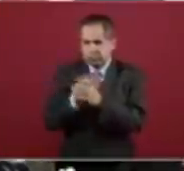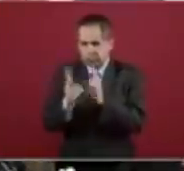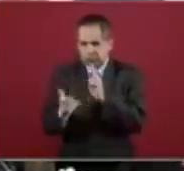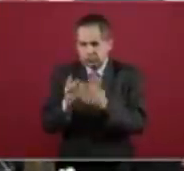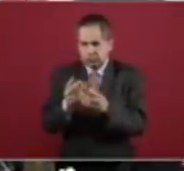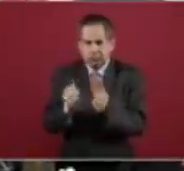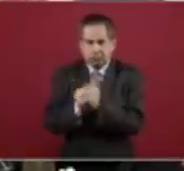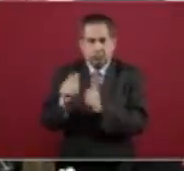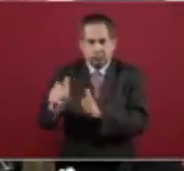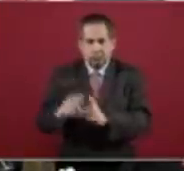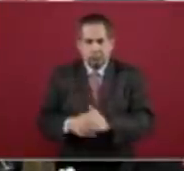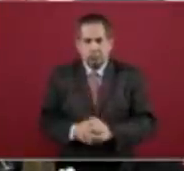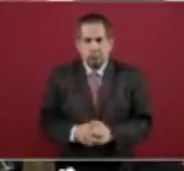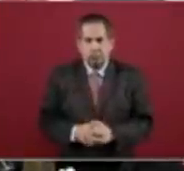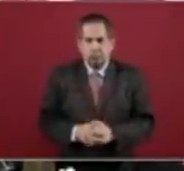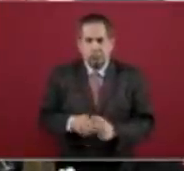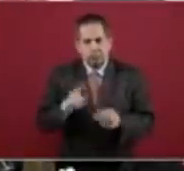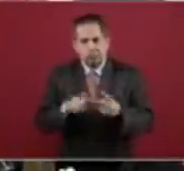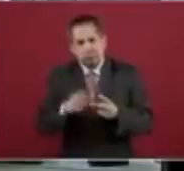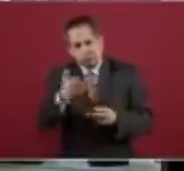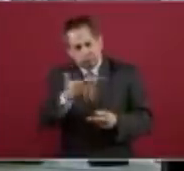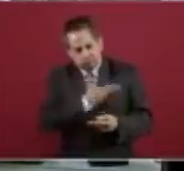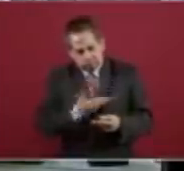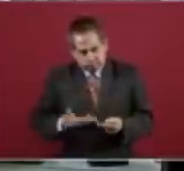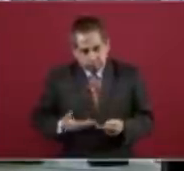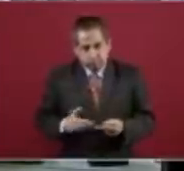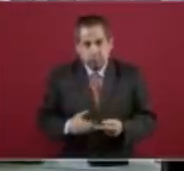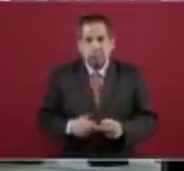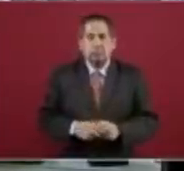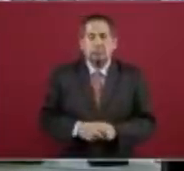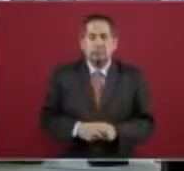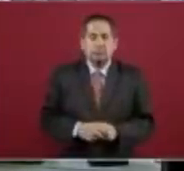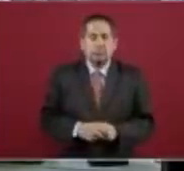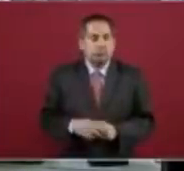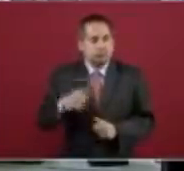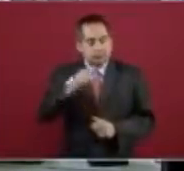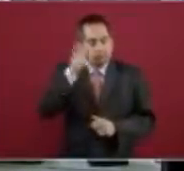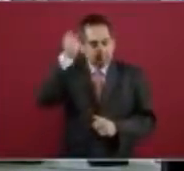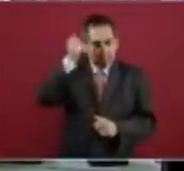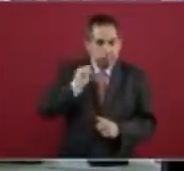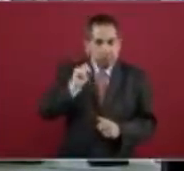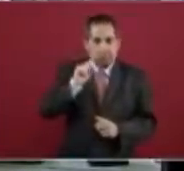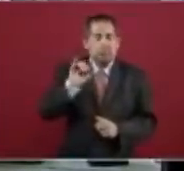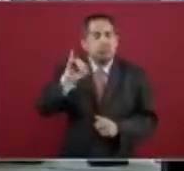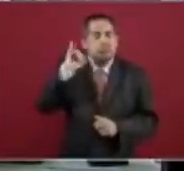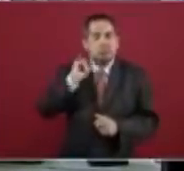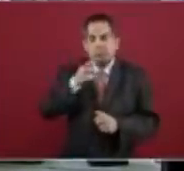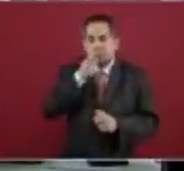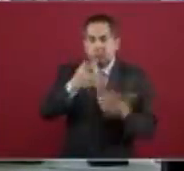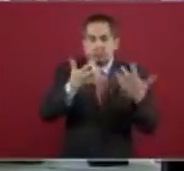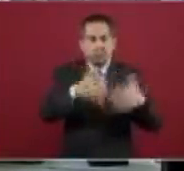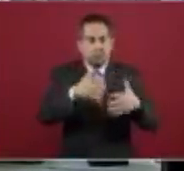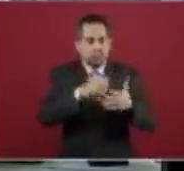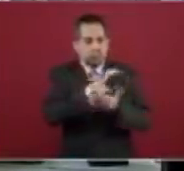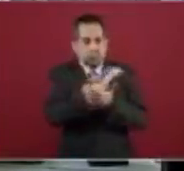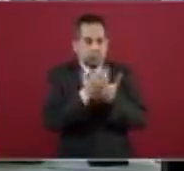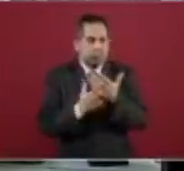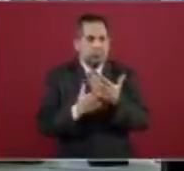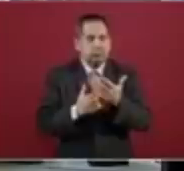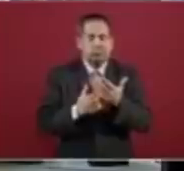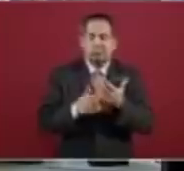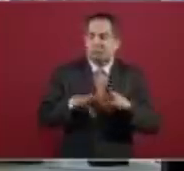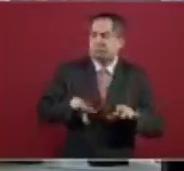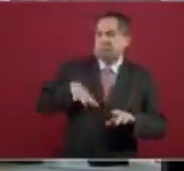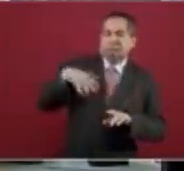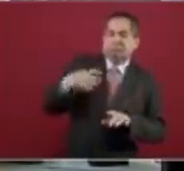Bien, segundo tema, presidente. En Sinaloa, el jueves usted hablaba de empresarios con contratos leoninos y no nos